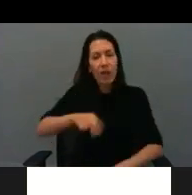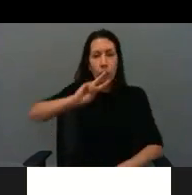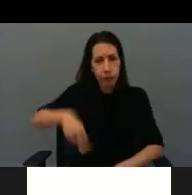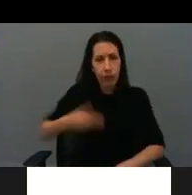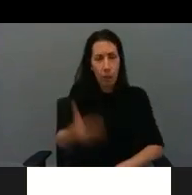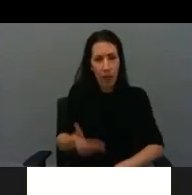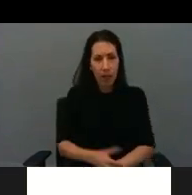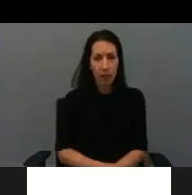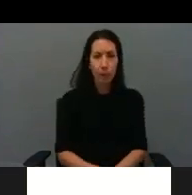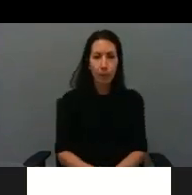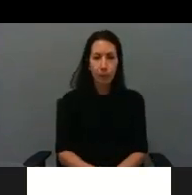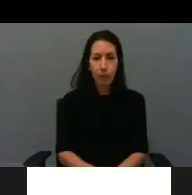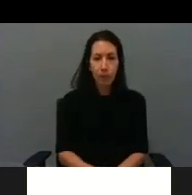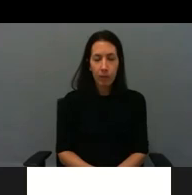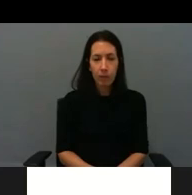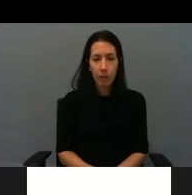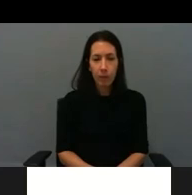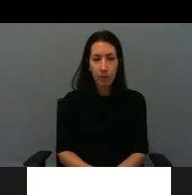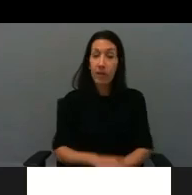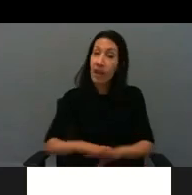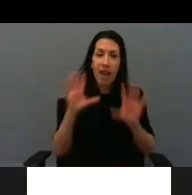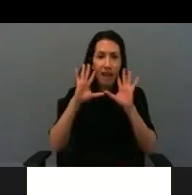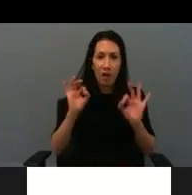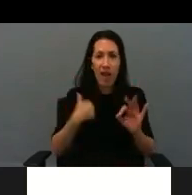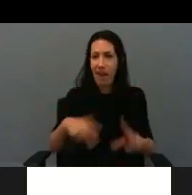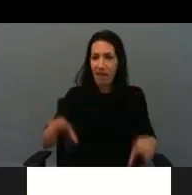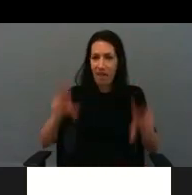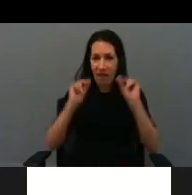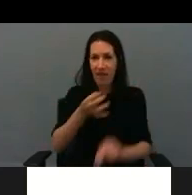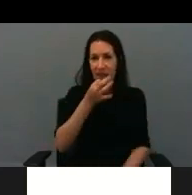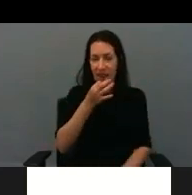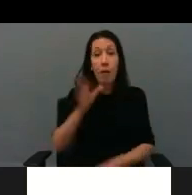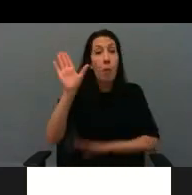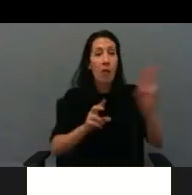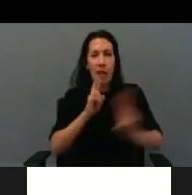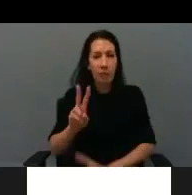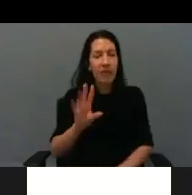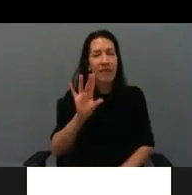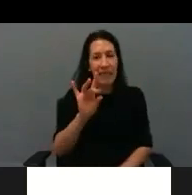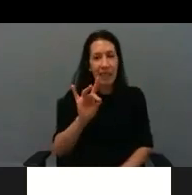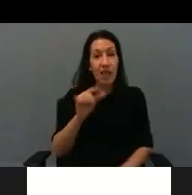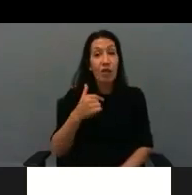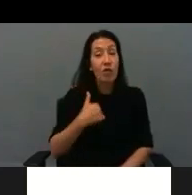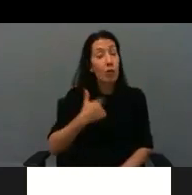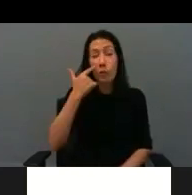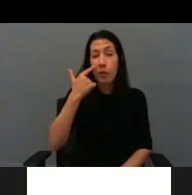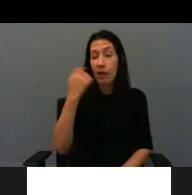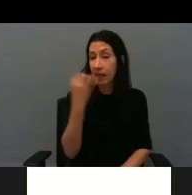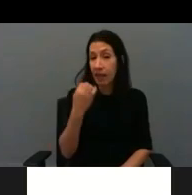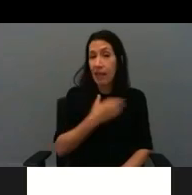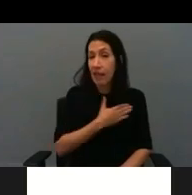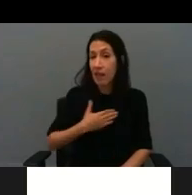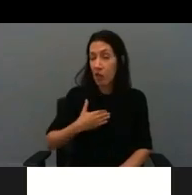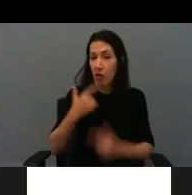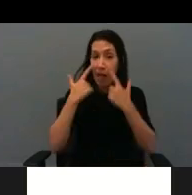creo que con eso termino mi intervención. Totalmente. Oye, yo sobre todo quiero